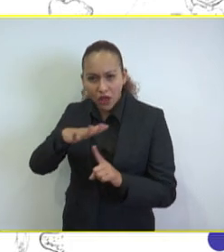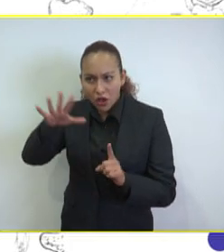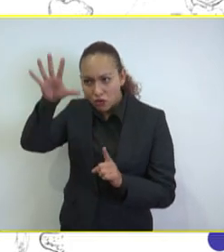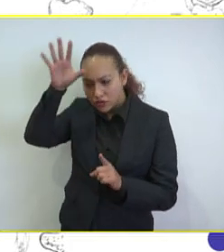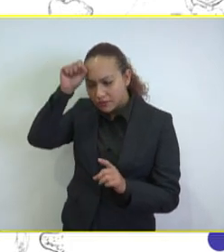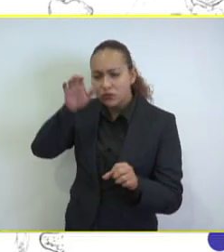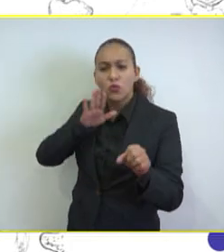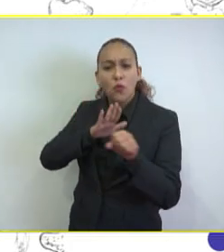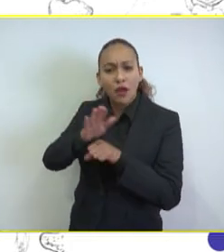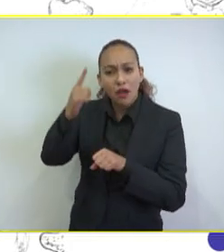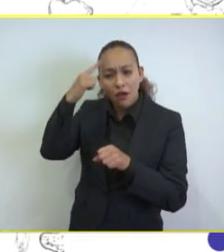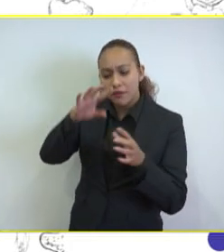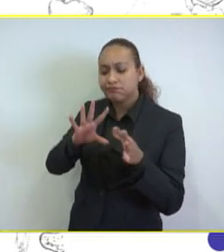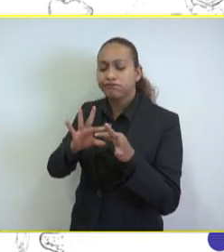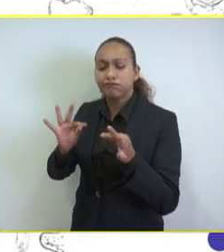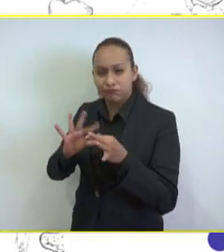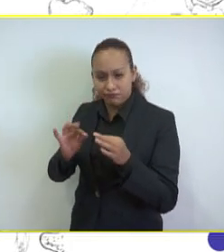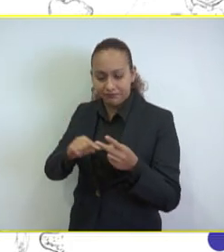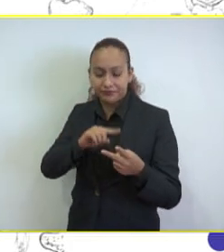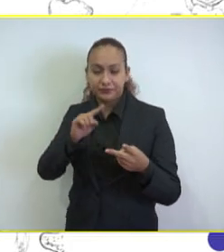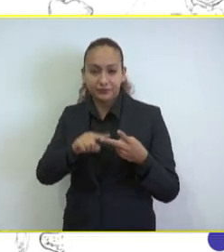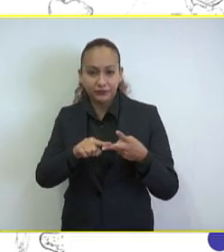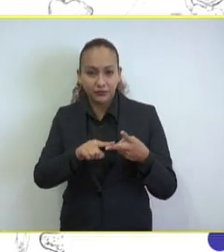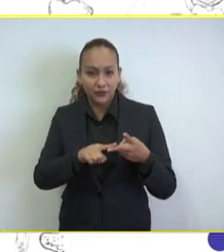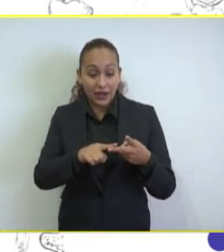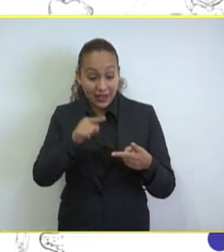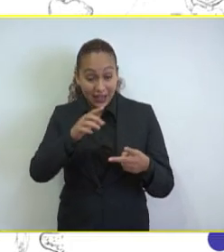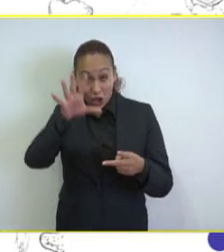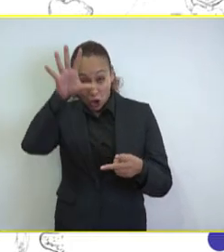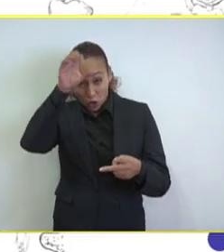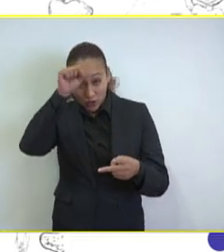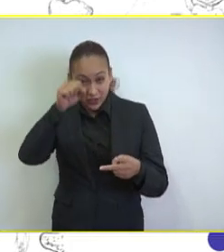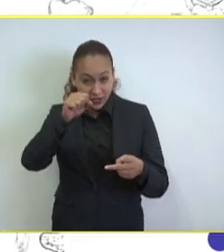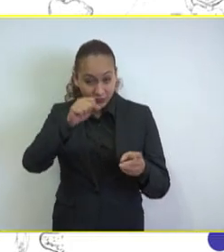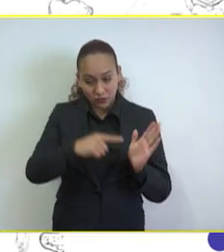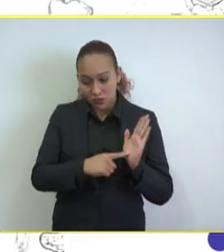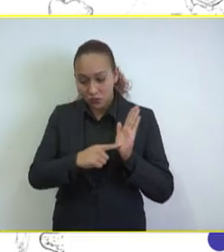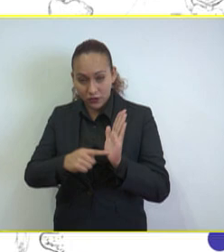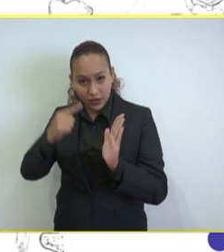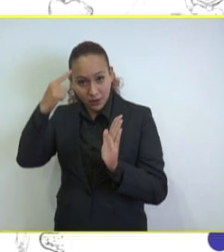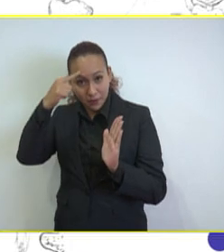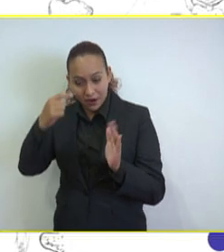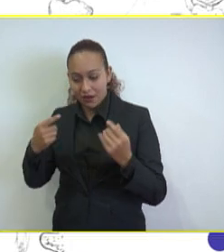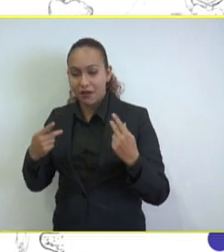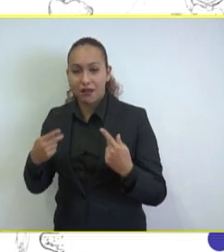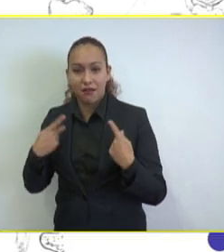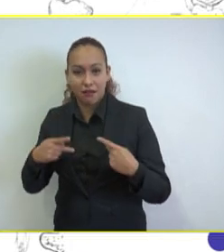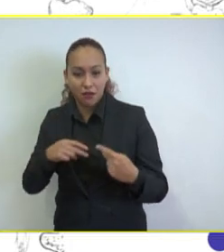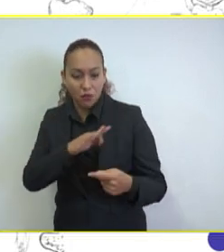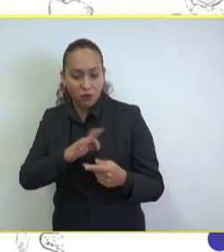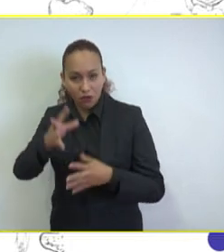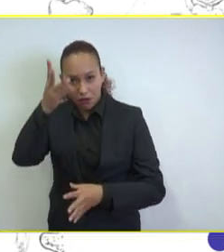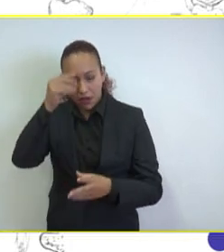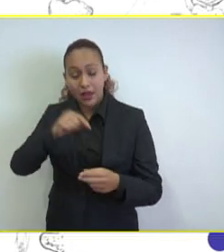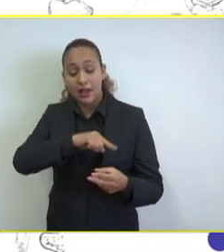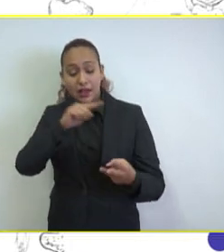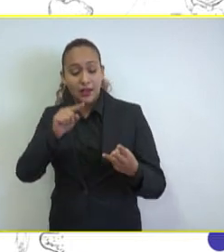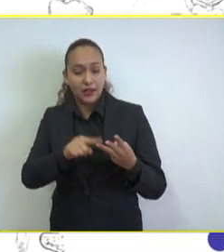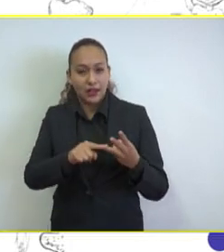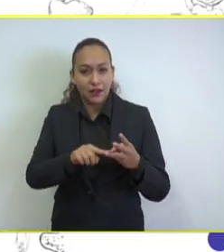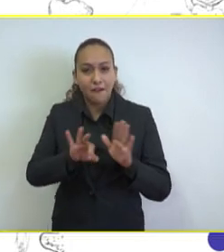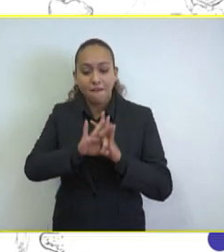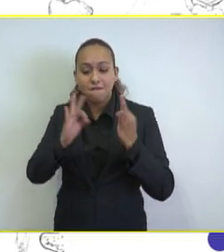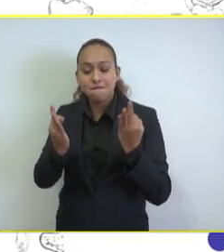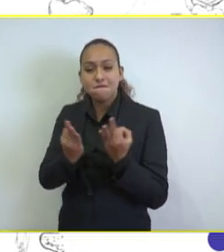presentarán. También se busca presentar estos conceptos de forma deductiva y por último, presentarlos de una manera muy